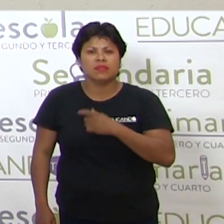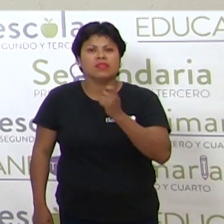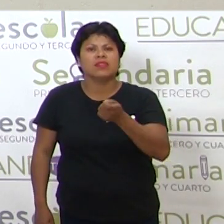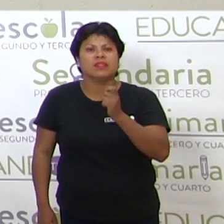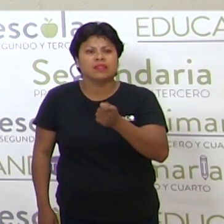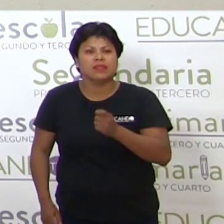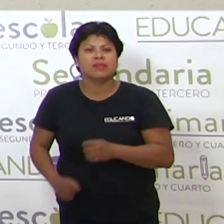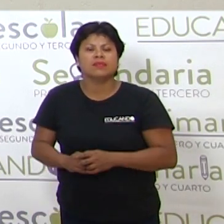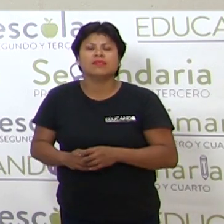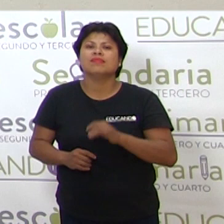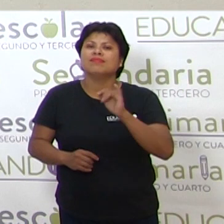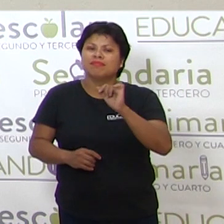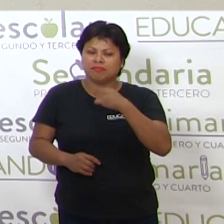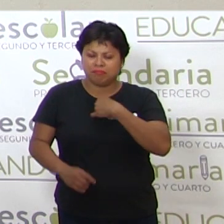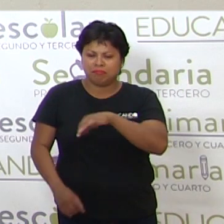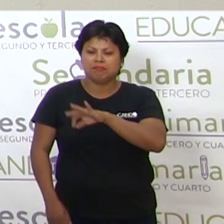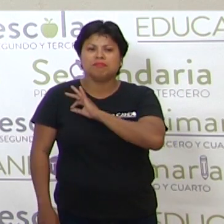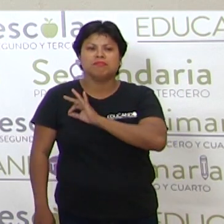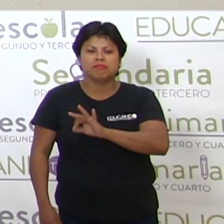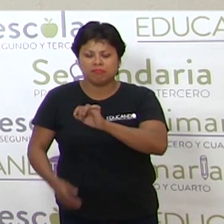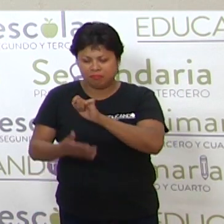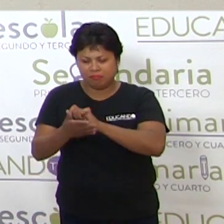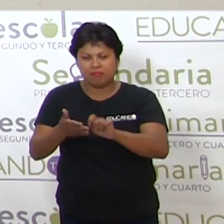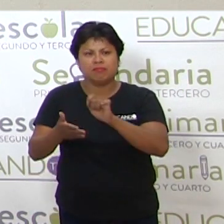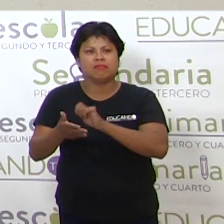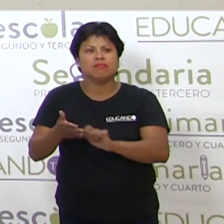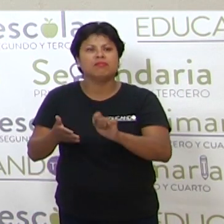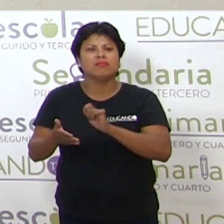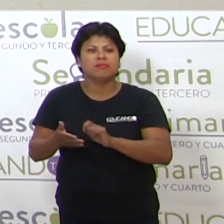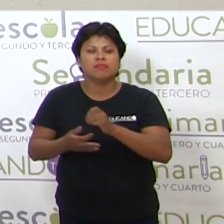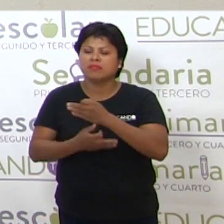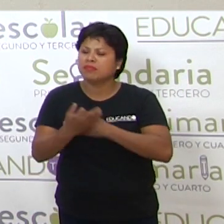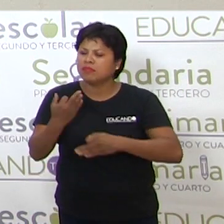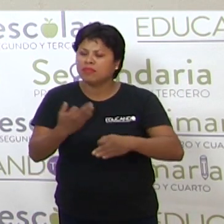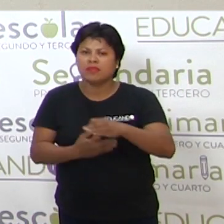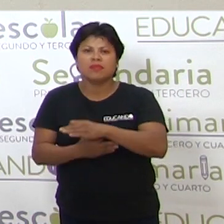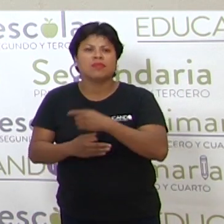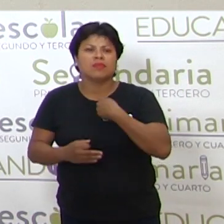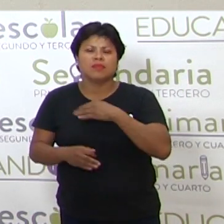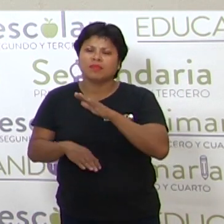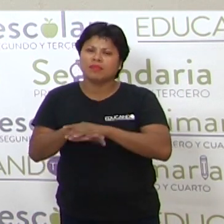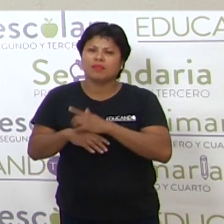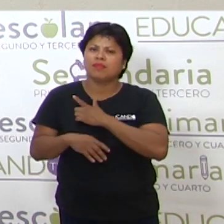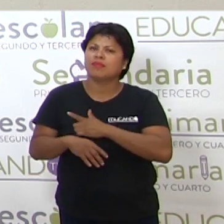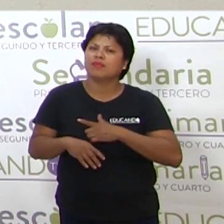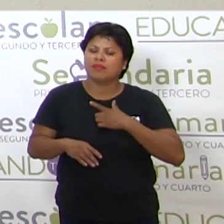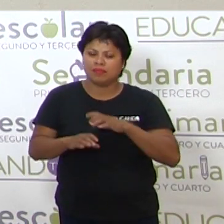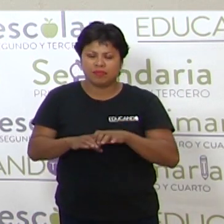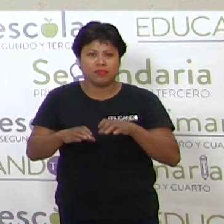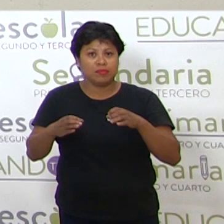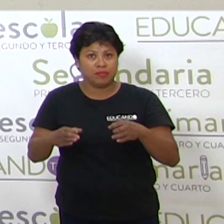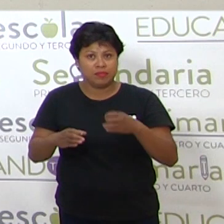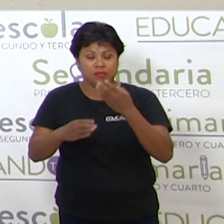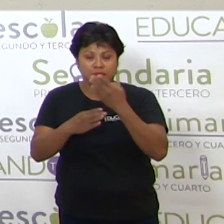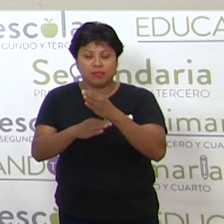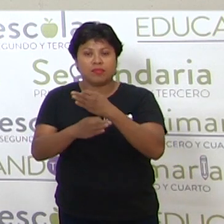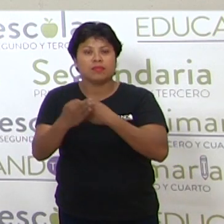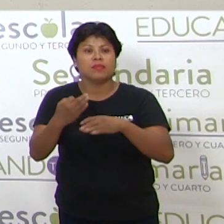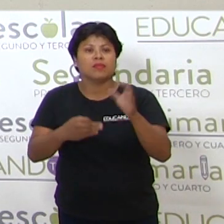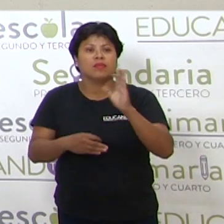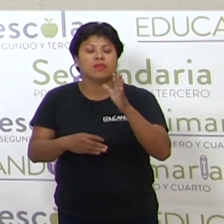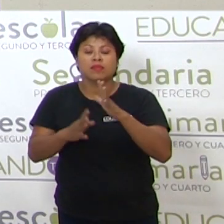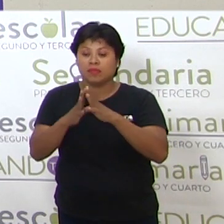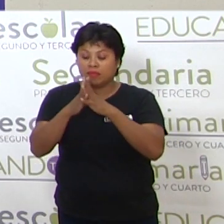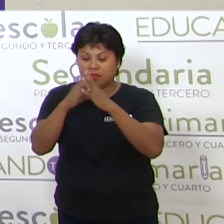que sí pude escribir todo lo que más me gustó del cuento sobre todo cuando